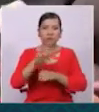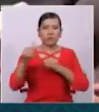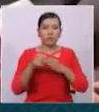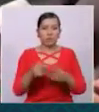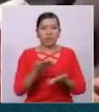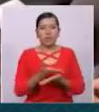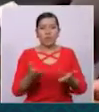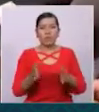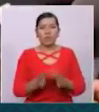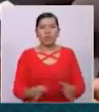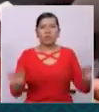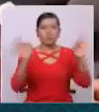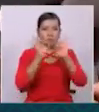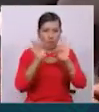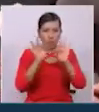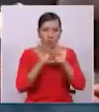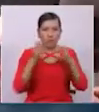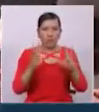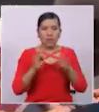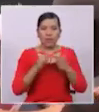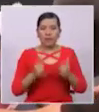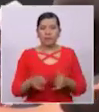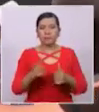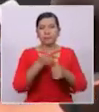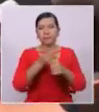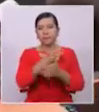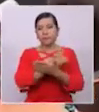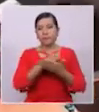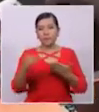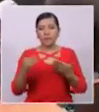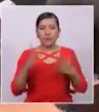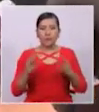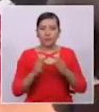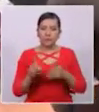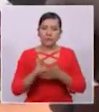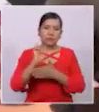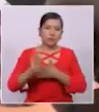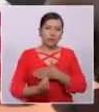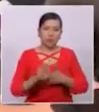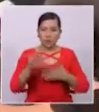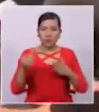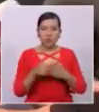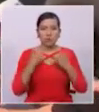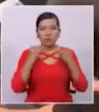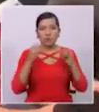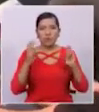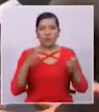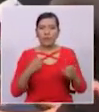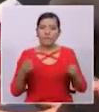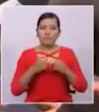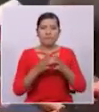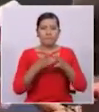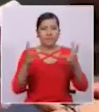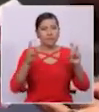importante precisamente la primera semana ya de enero, en la cual vamos a tener una alta demanda de este producto.